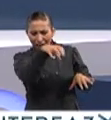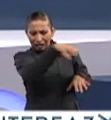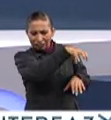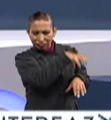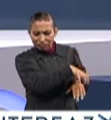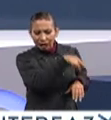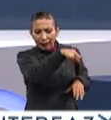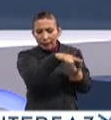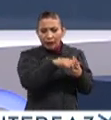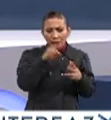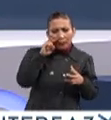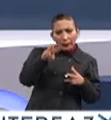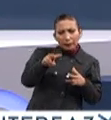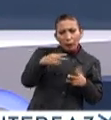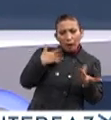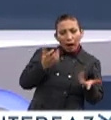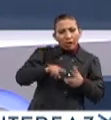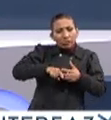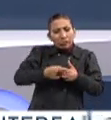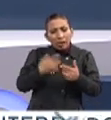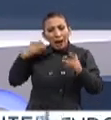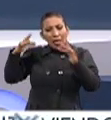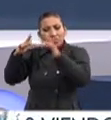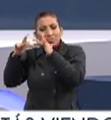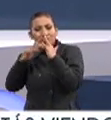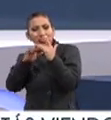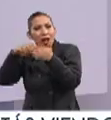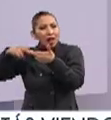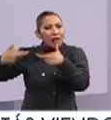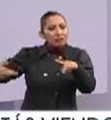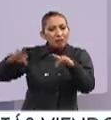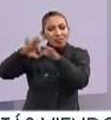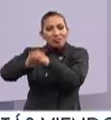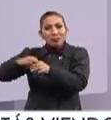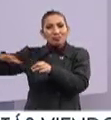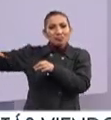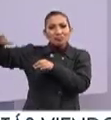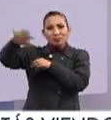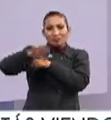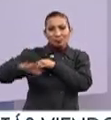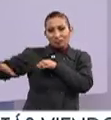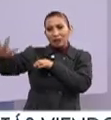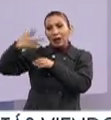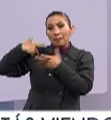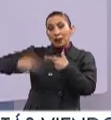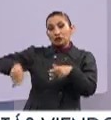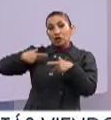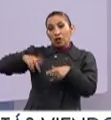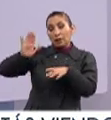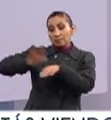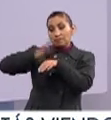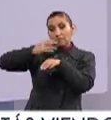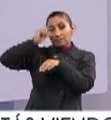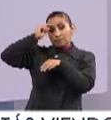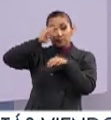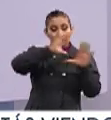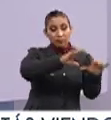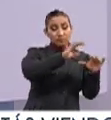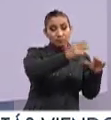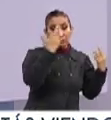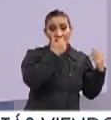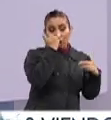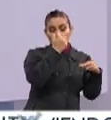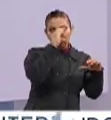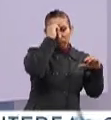académicas empiezan a vincularse para tener una estrecha relación entre los, pues el personal calificado que forman y